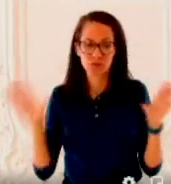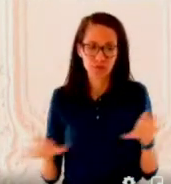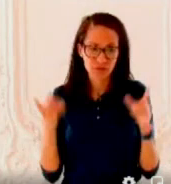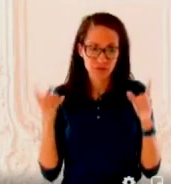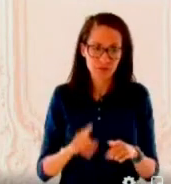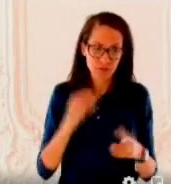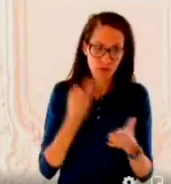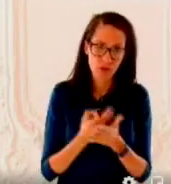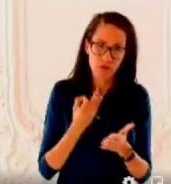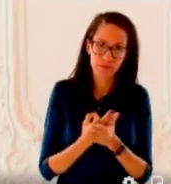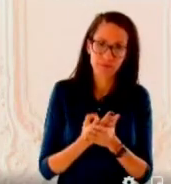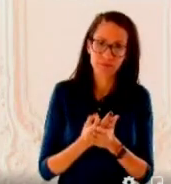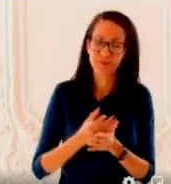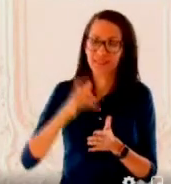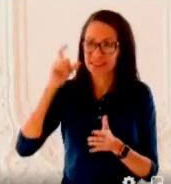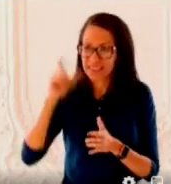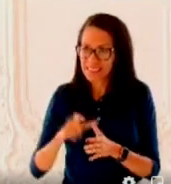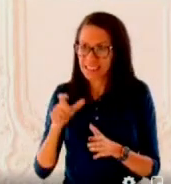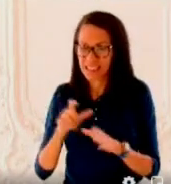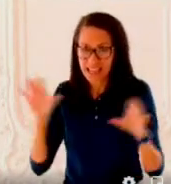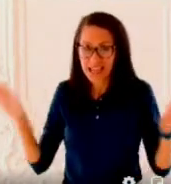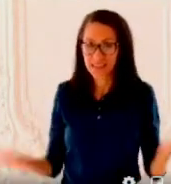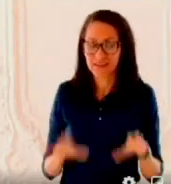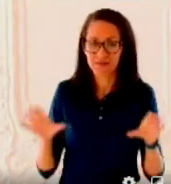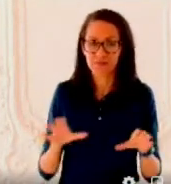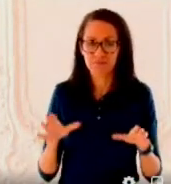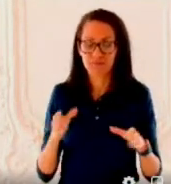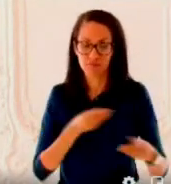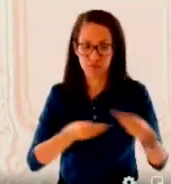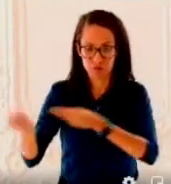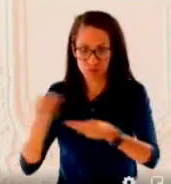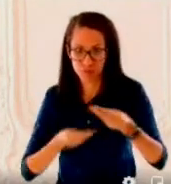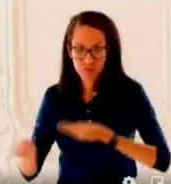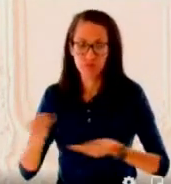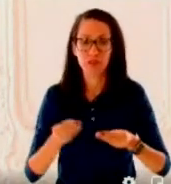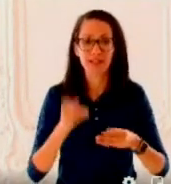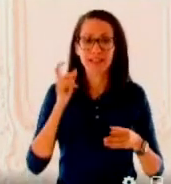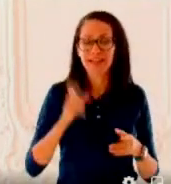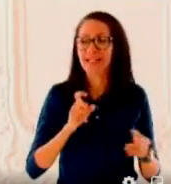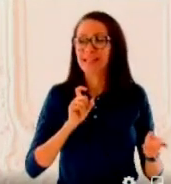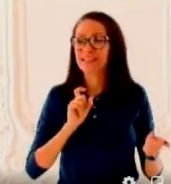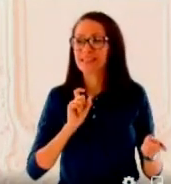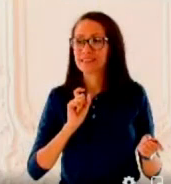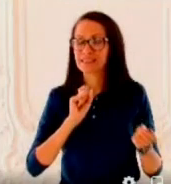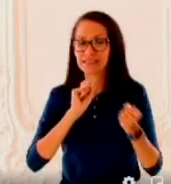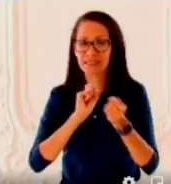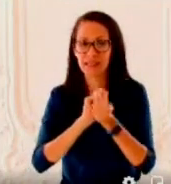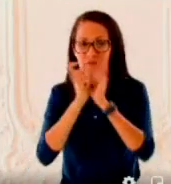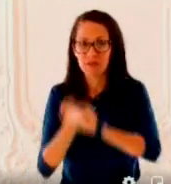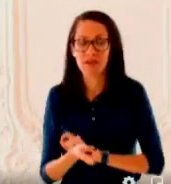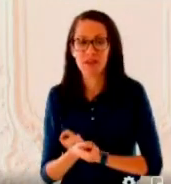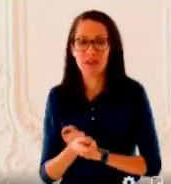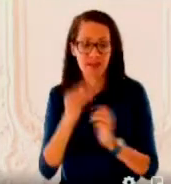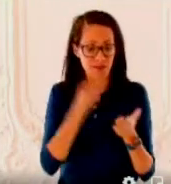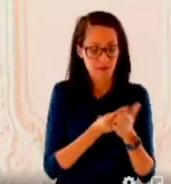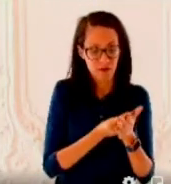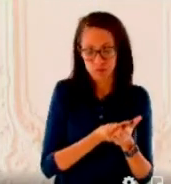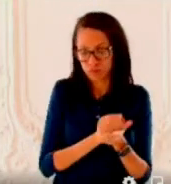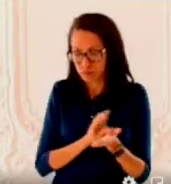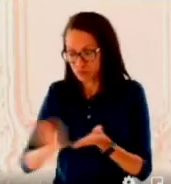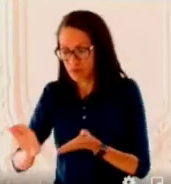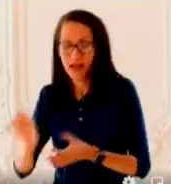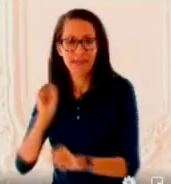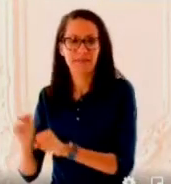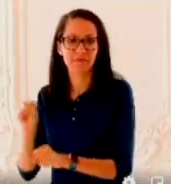que tienen que moverse, se tienen que mover, y tiene que traducirse en obra, en